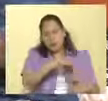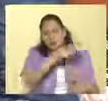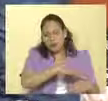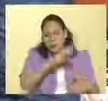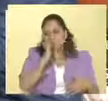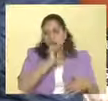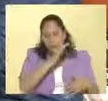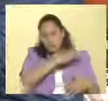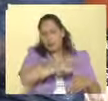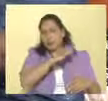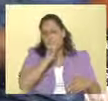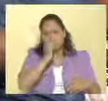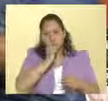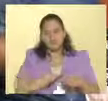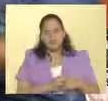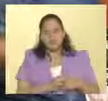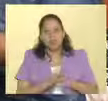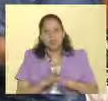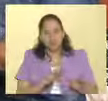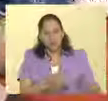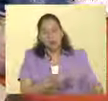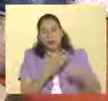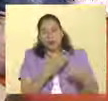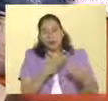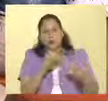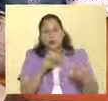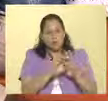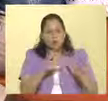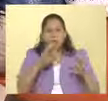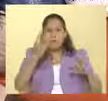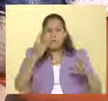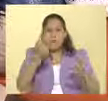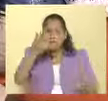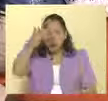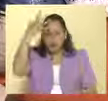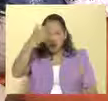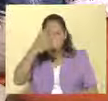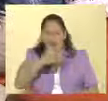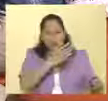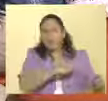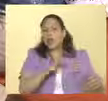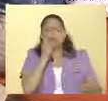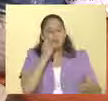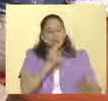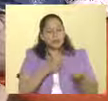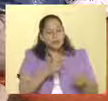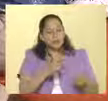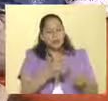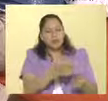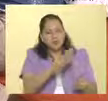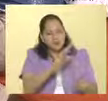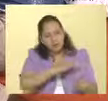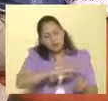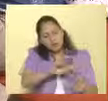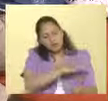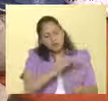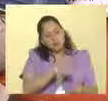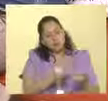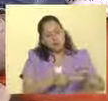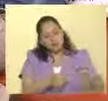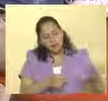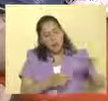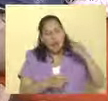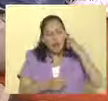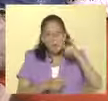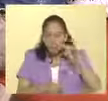bueno, tranquilizándolo. Estás hablando cargándolo, pero si tienes un San Bernardo, por eso, ahí lo podemos tener con la correa y tal vez acariciándolo y calmándolo aquí cerca para que